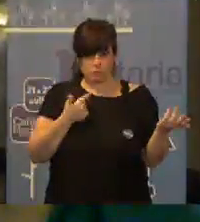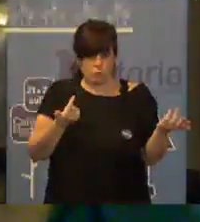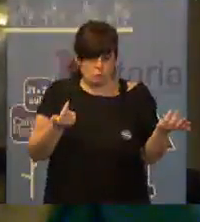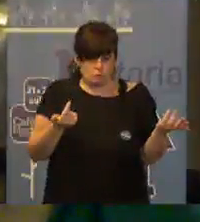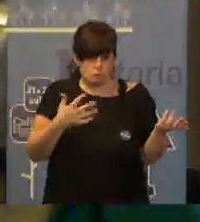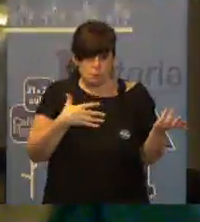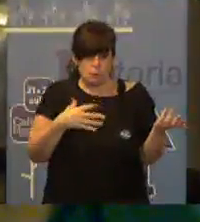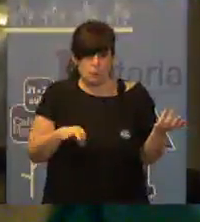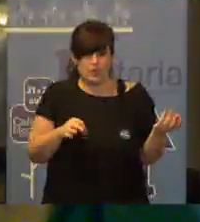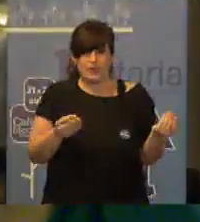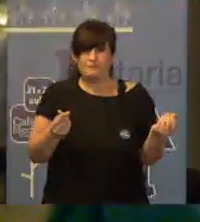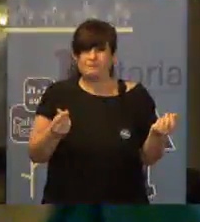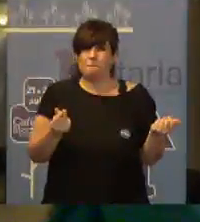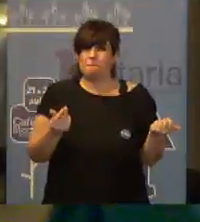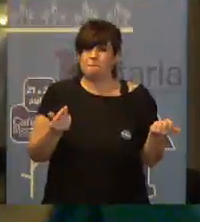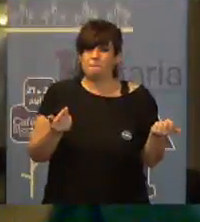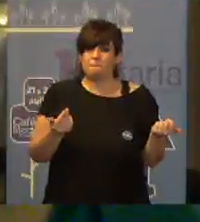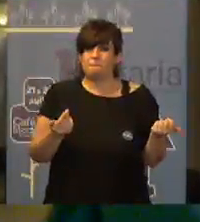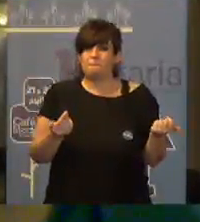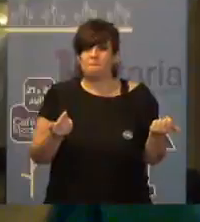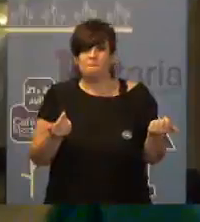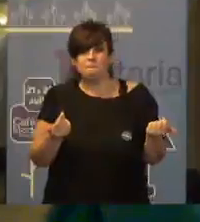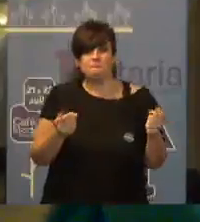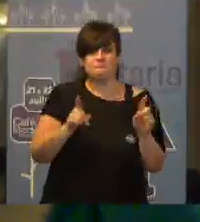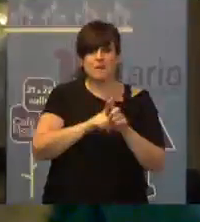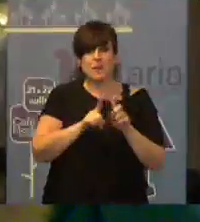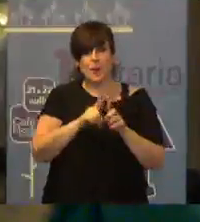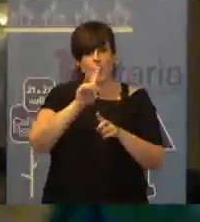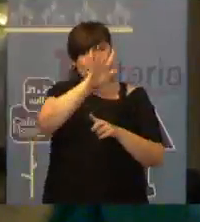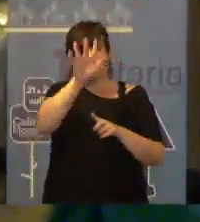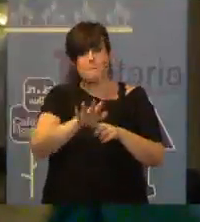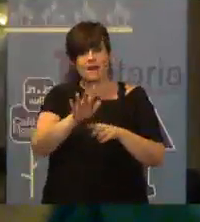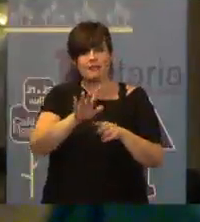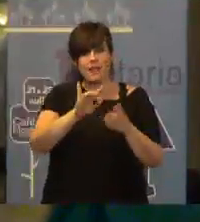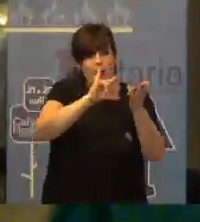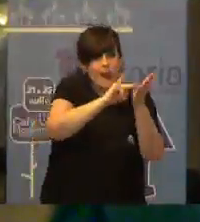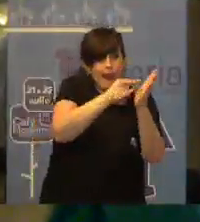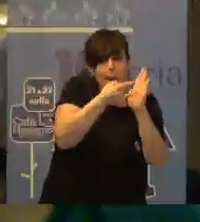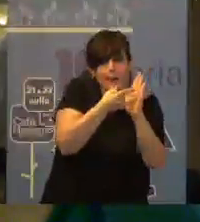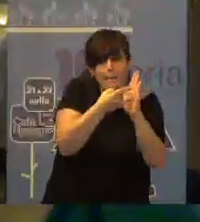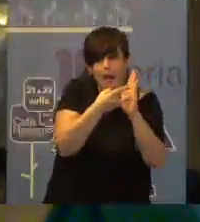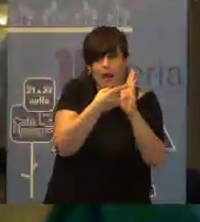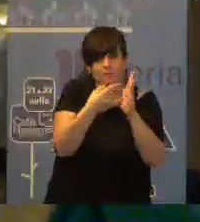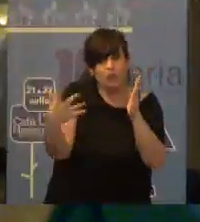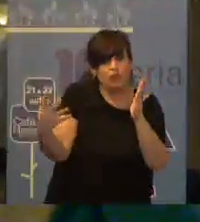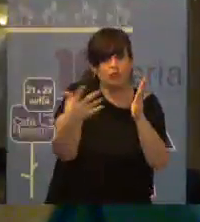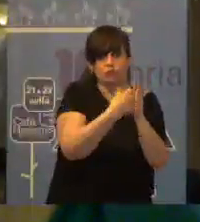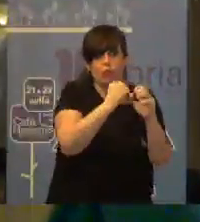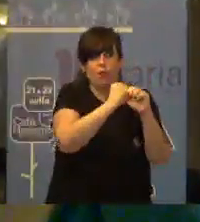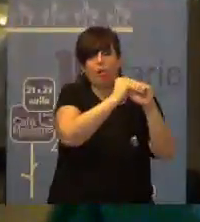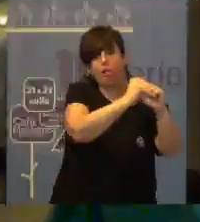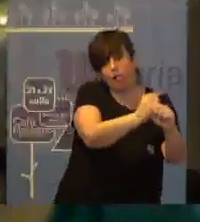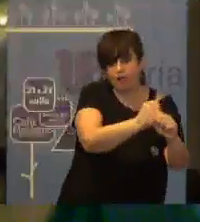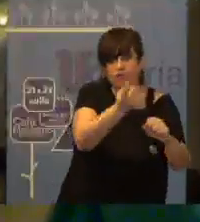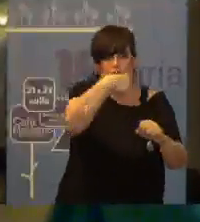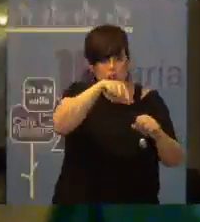desagradablemente de que o tactismo envolve todo, de que non sabemos a onde vamos. E